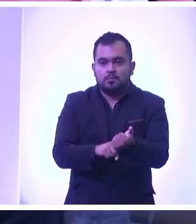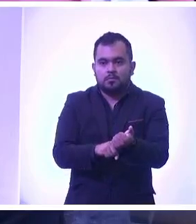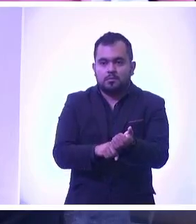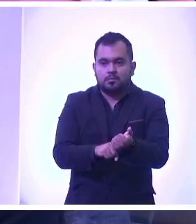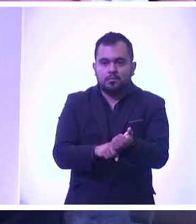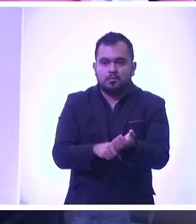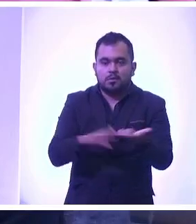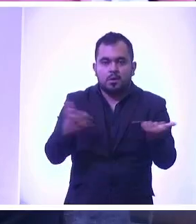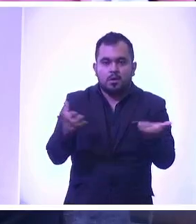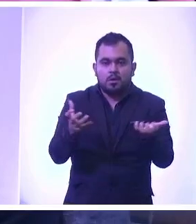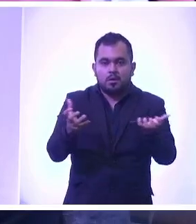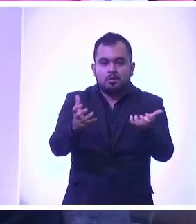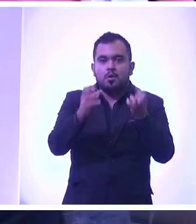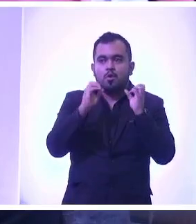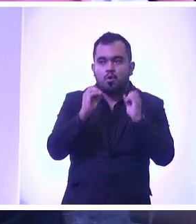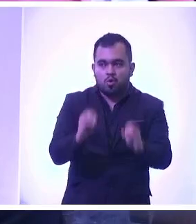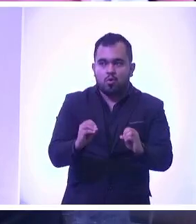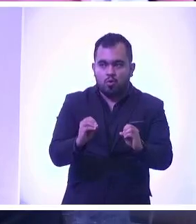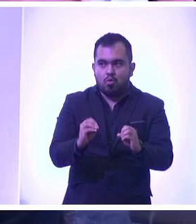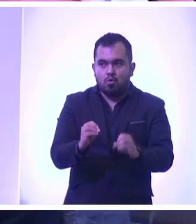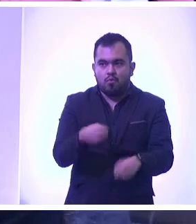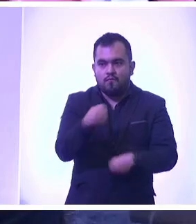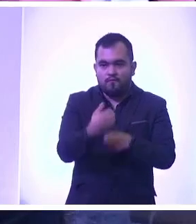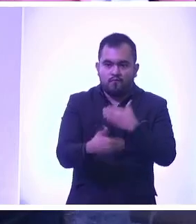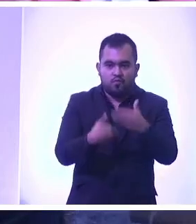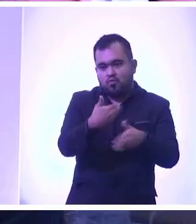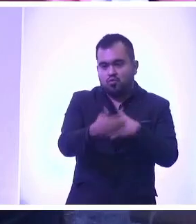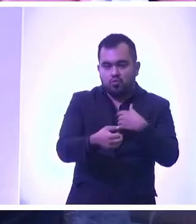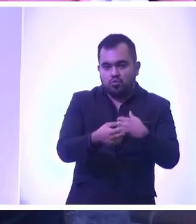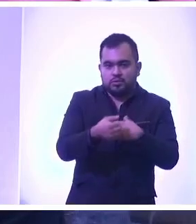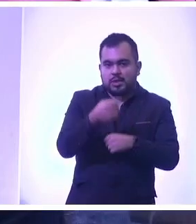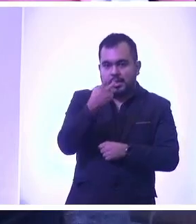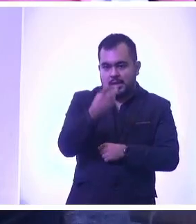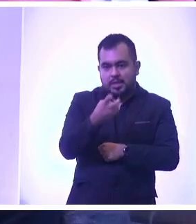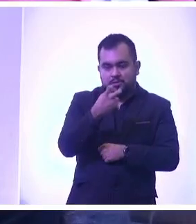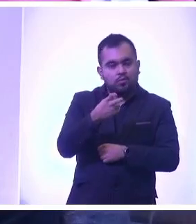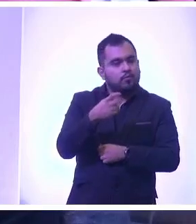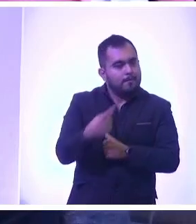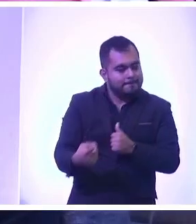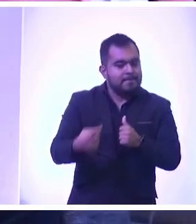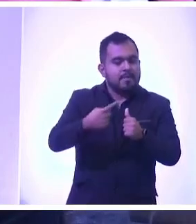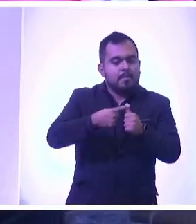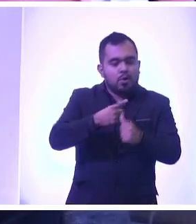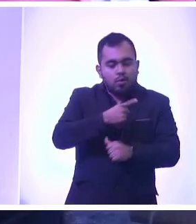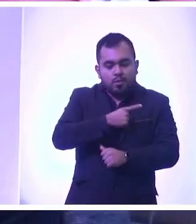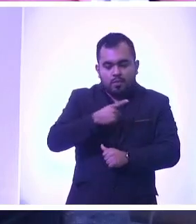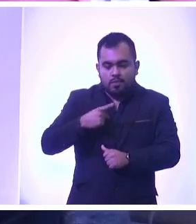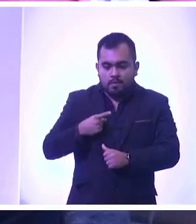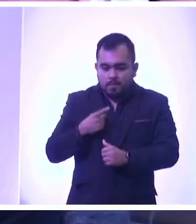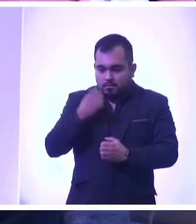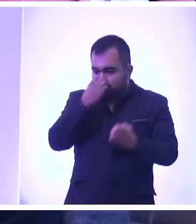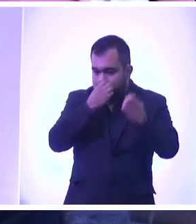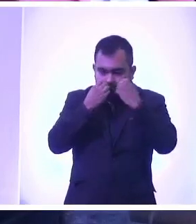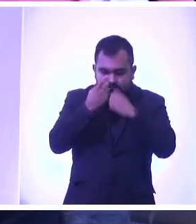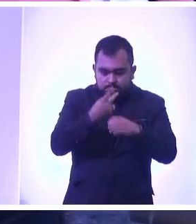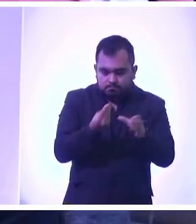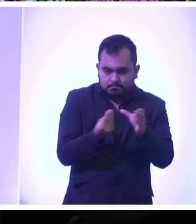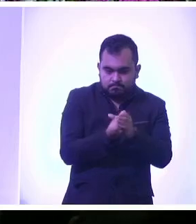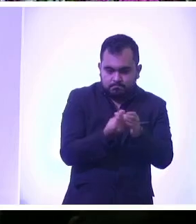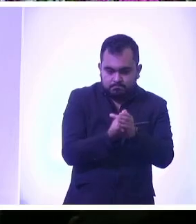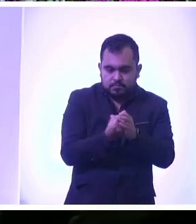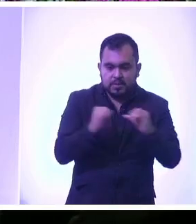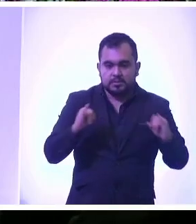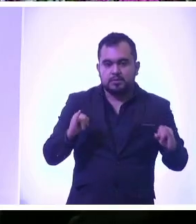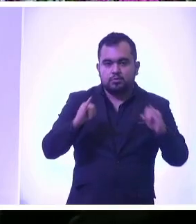o forzar precisamente el resultado sin analizar los particulares de una institución e